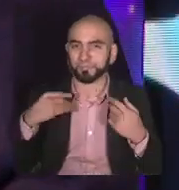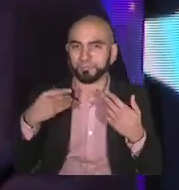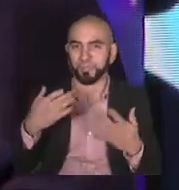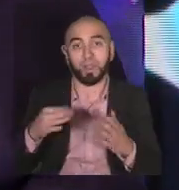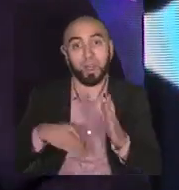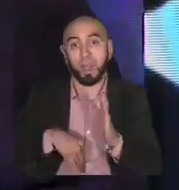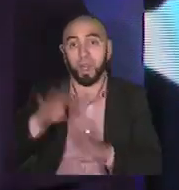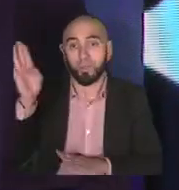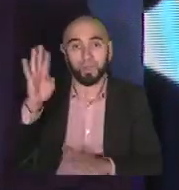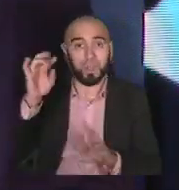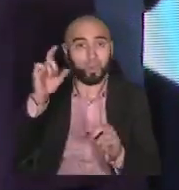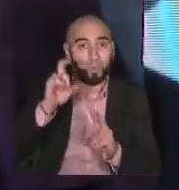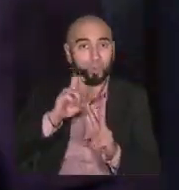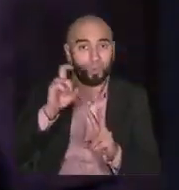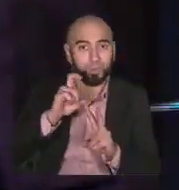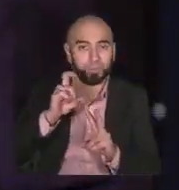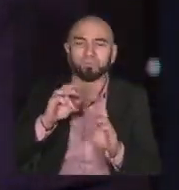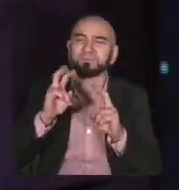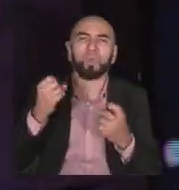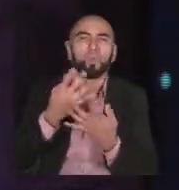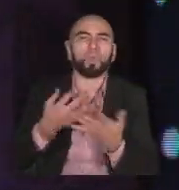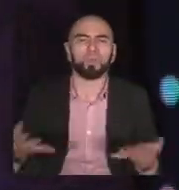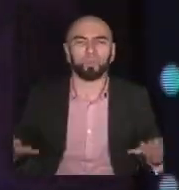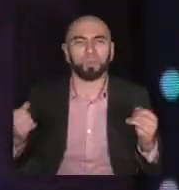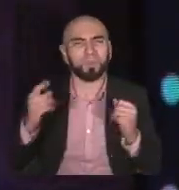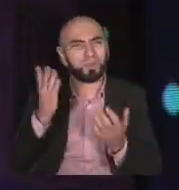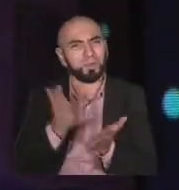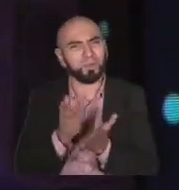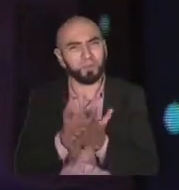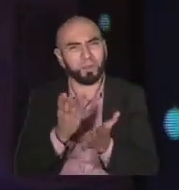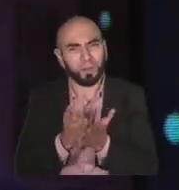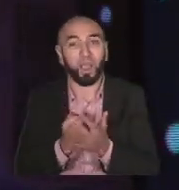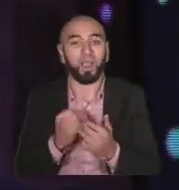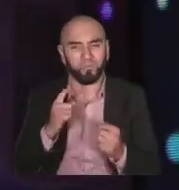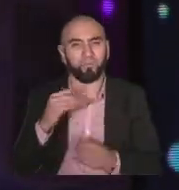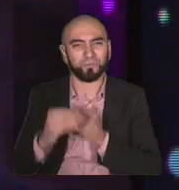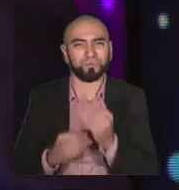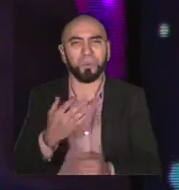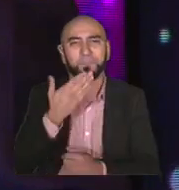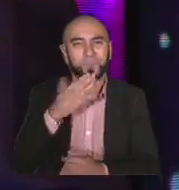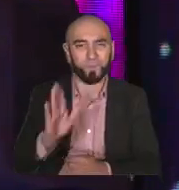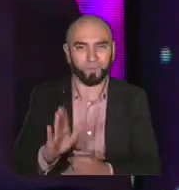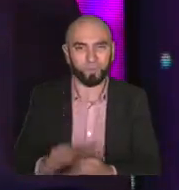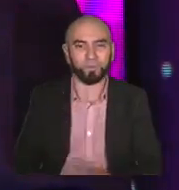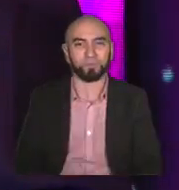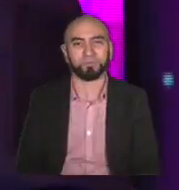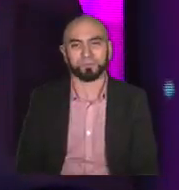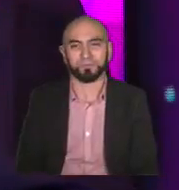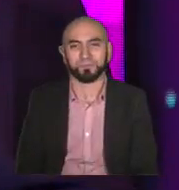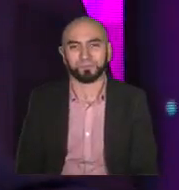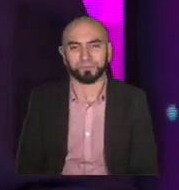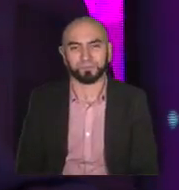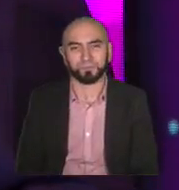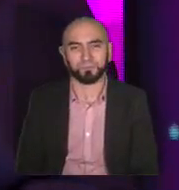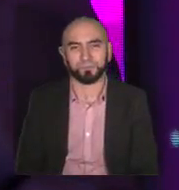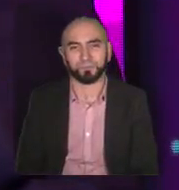los currículos escolares enfatizan eso, y generalmente funcionan mejor, tienen mejor rendimiento.